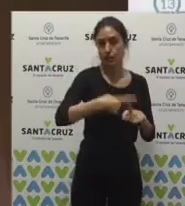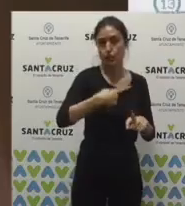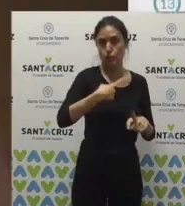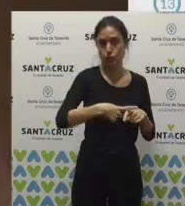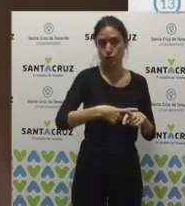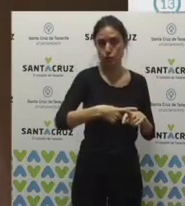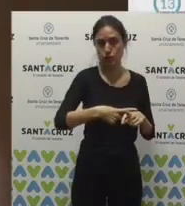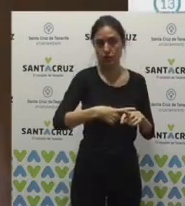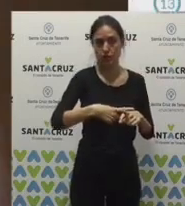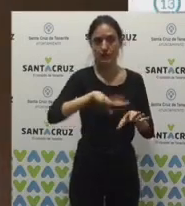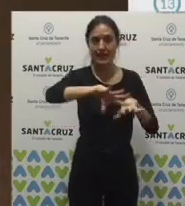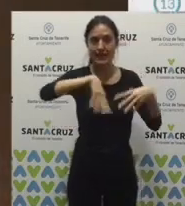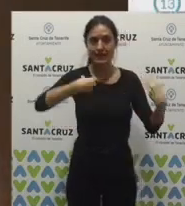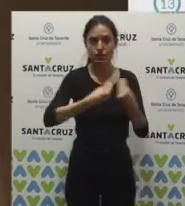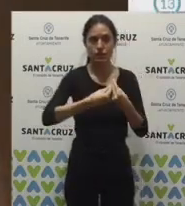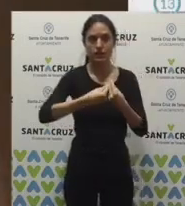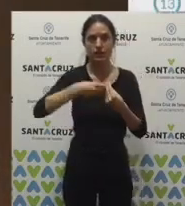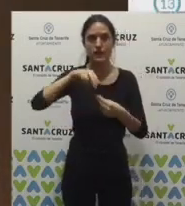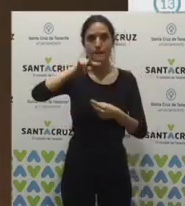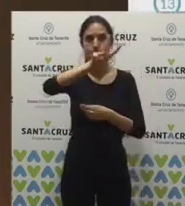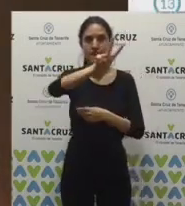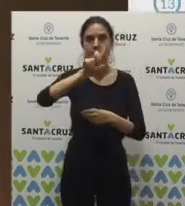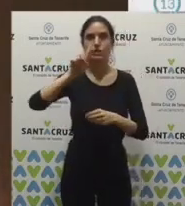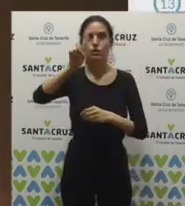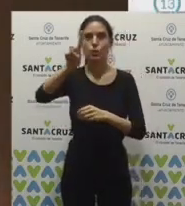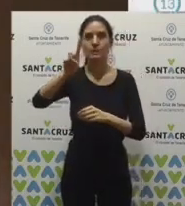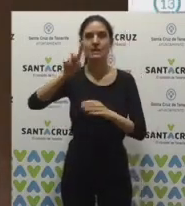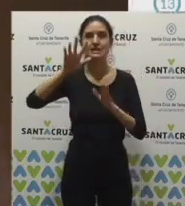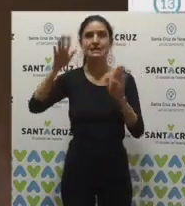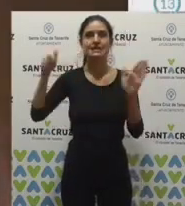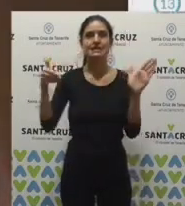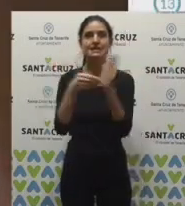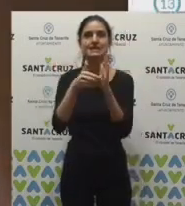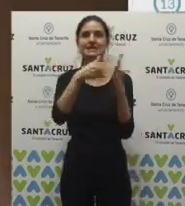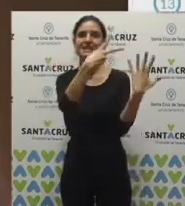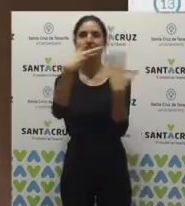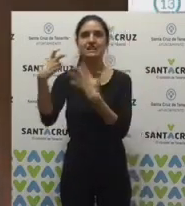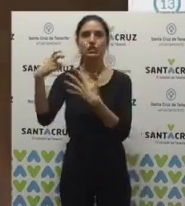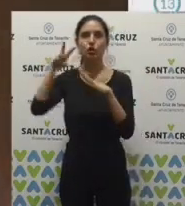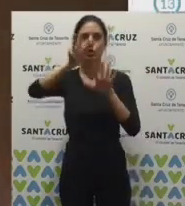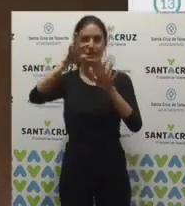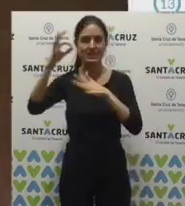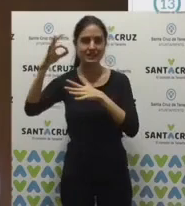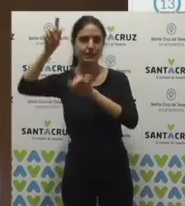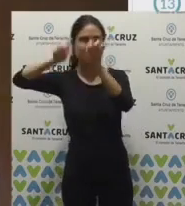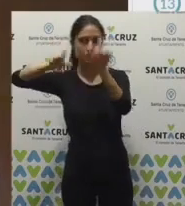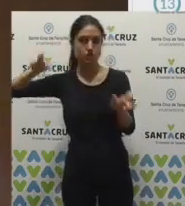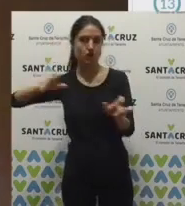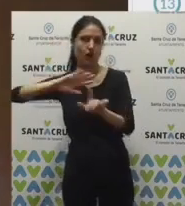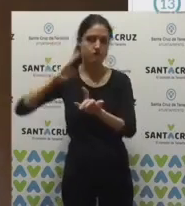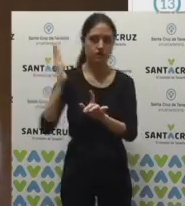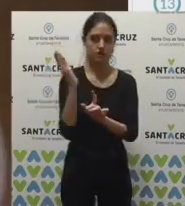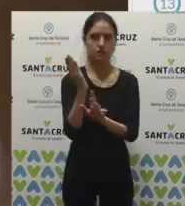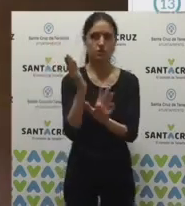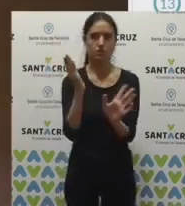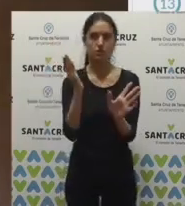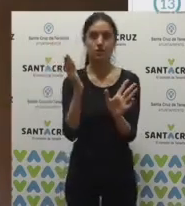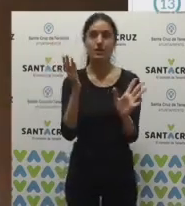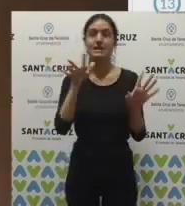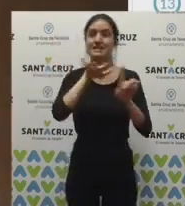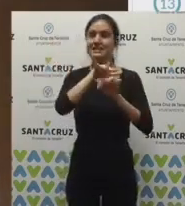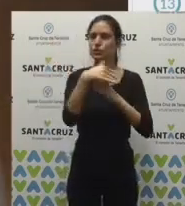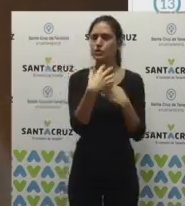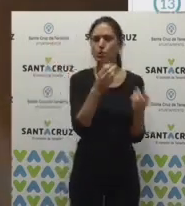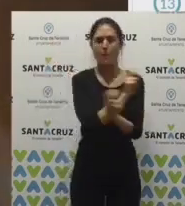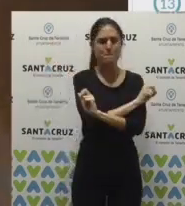empleados afectados o en expedientes de revoluciones temporales de empleo en el escenario más desfavorable esperemos que nunca se